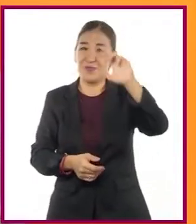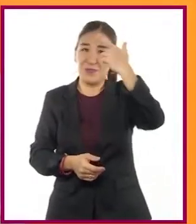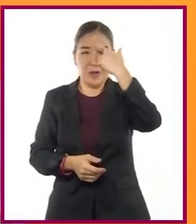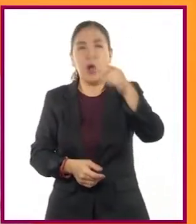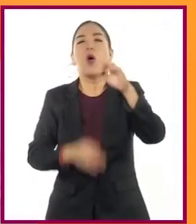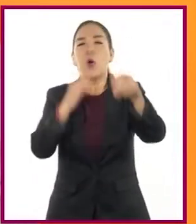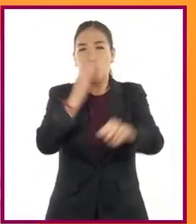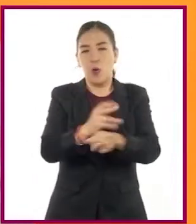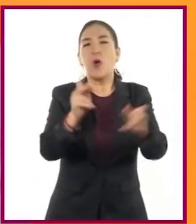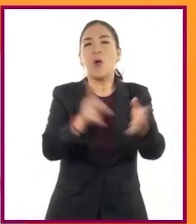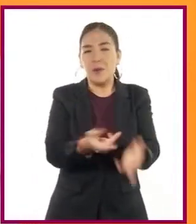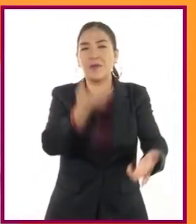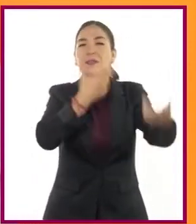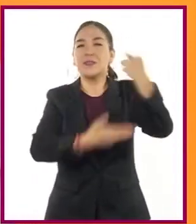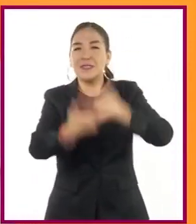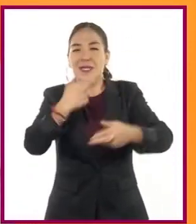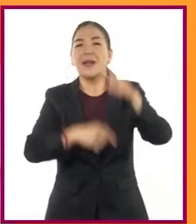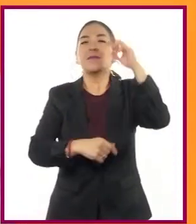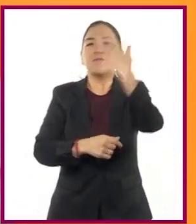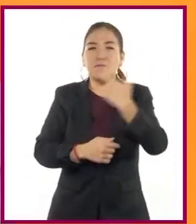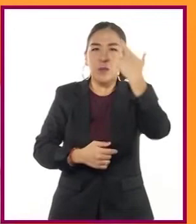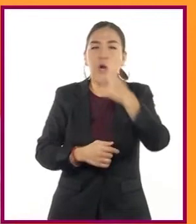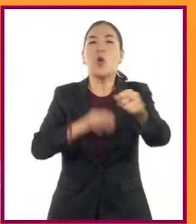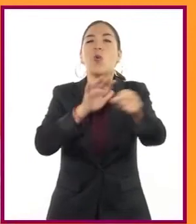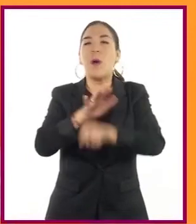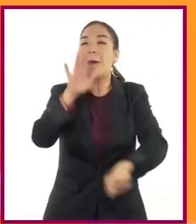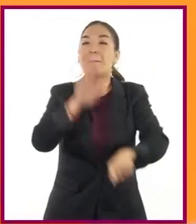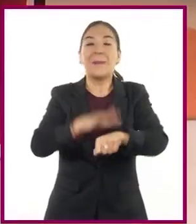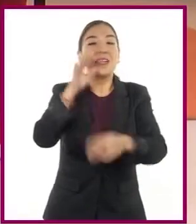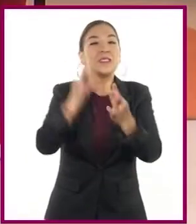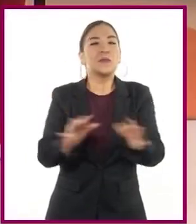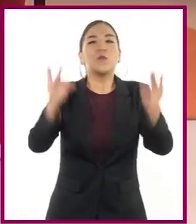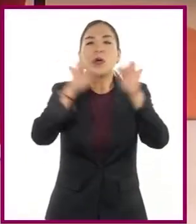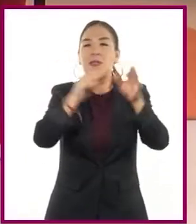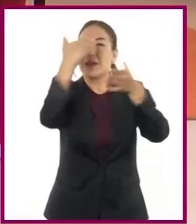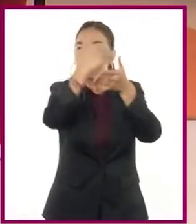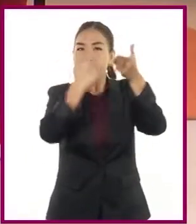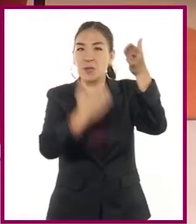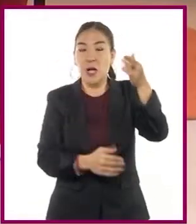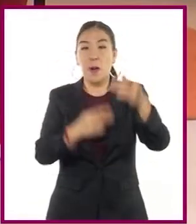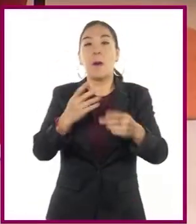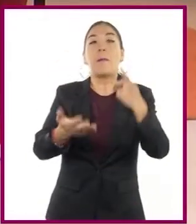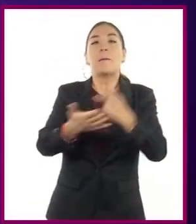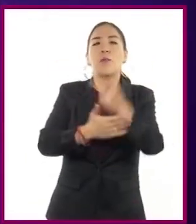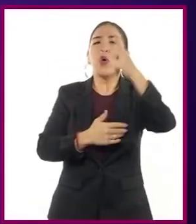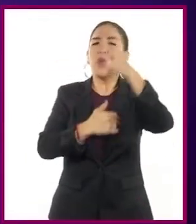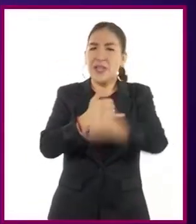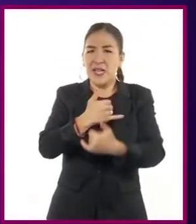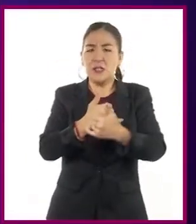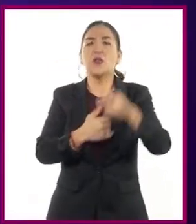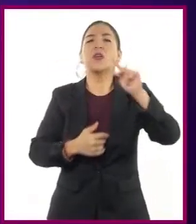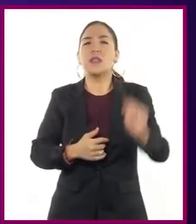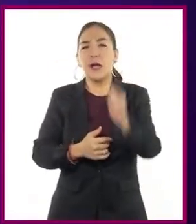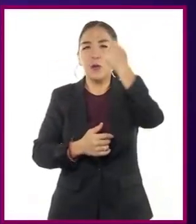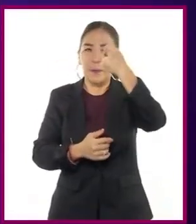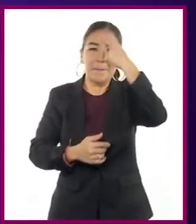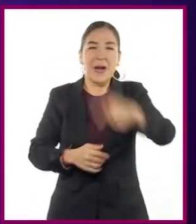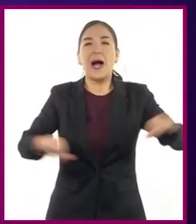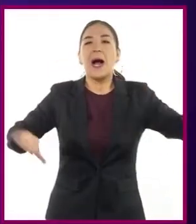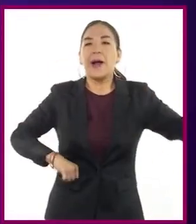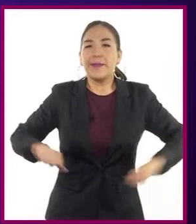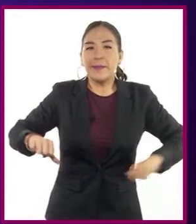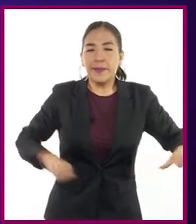a recapitular y revisar las partes más importantes. Un proyecto tecnológico es un plan de acción